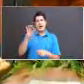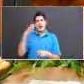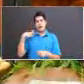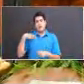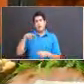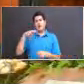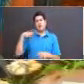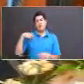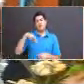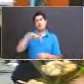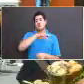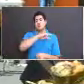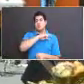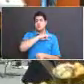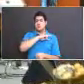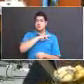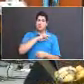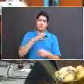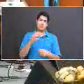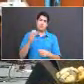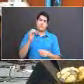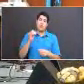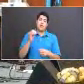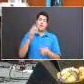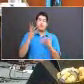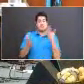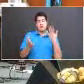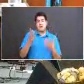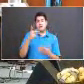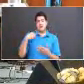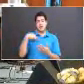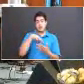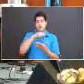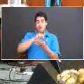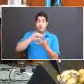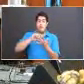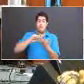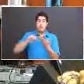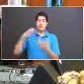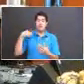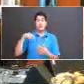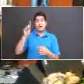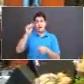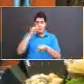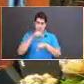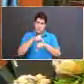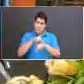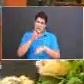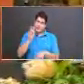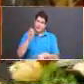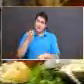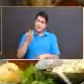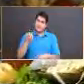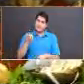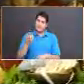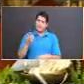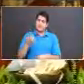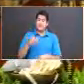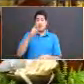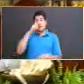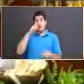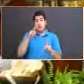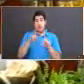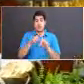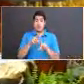O podría ser que nos lo apunte para el momento necesario, y que si lo hacemos indignamente también.